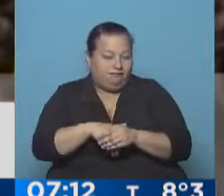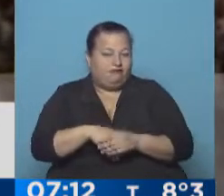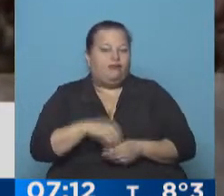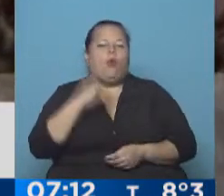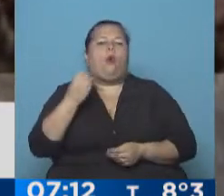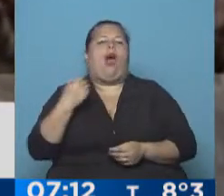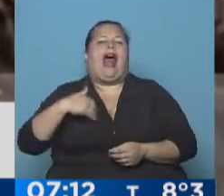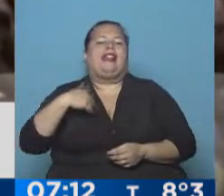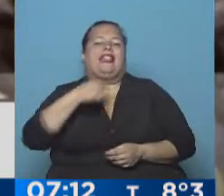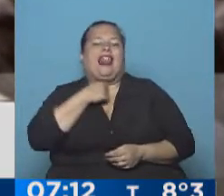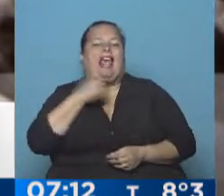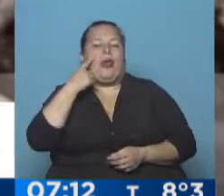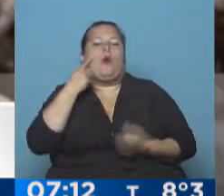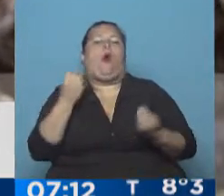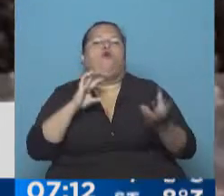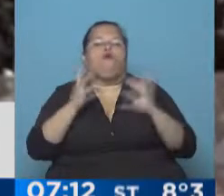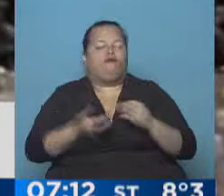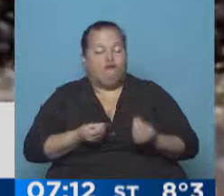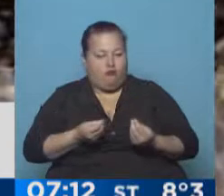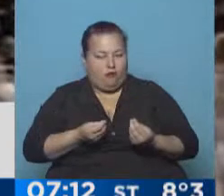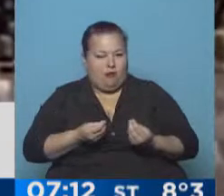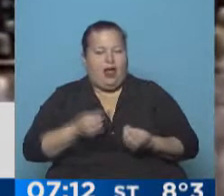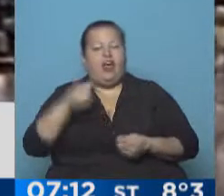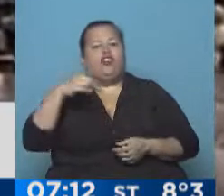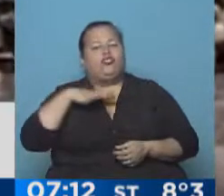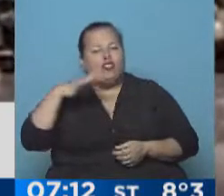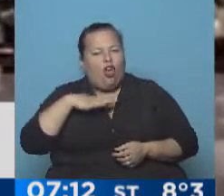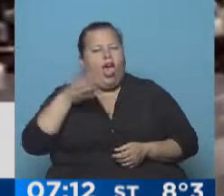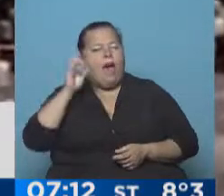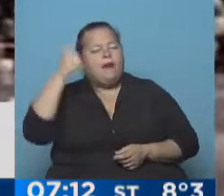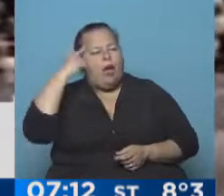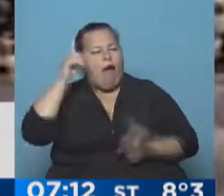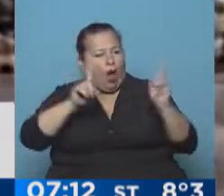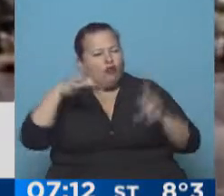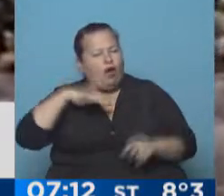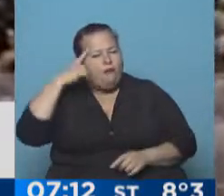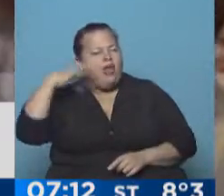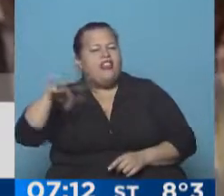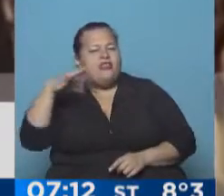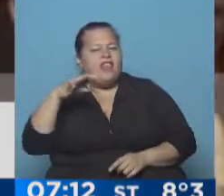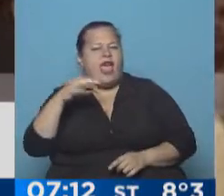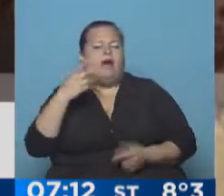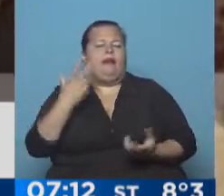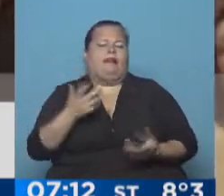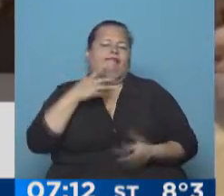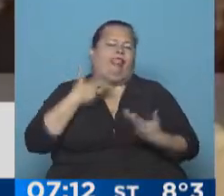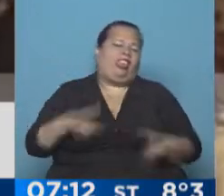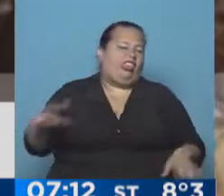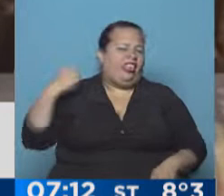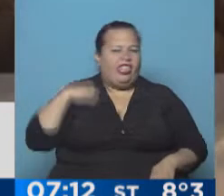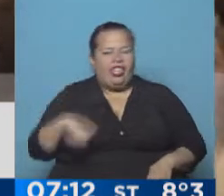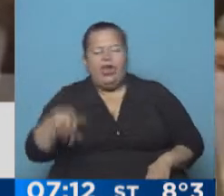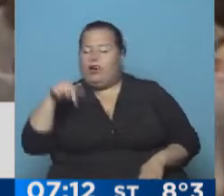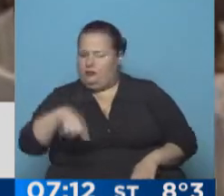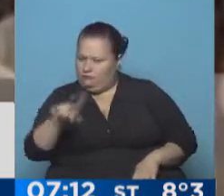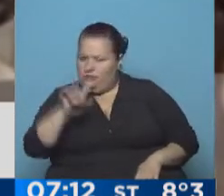qué Argentina queremos vivir. Aquellos que todavía siguen pensando que tienen que resignarse, que